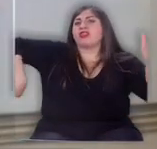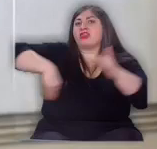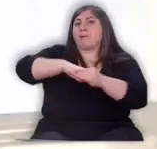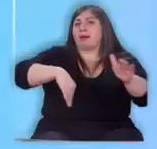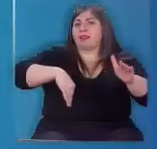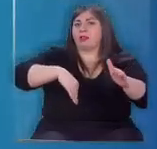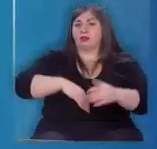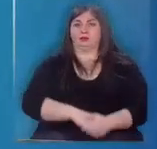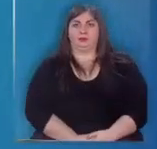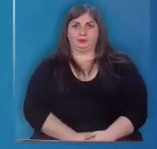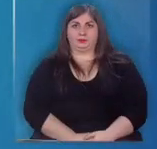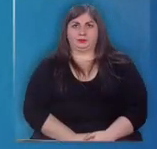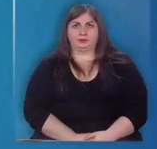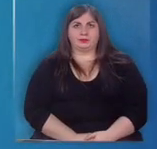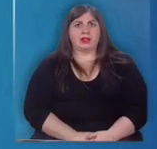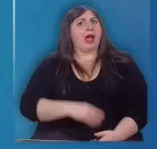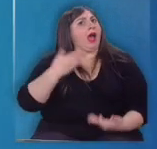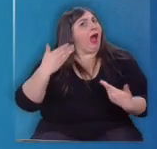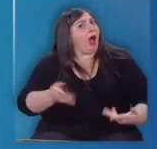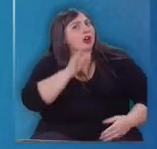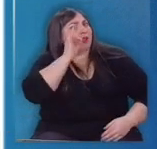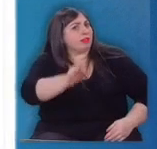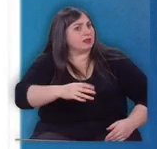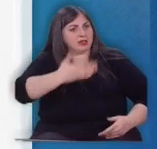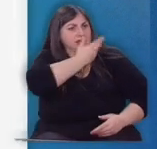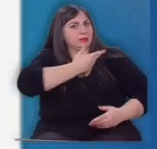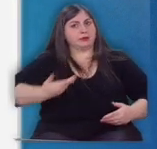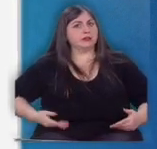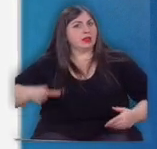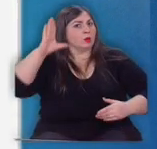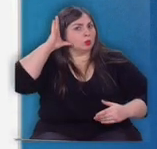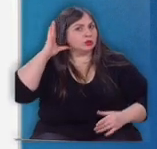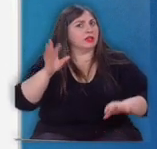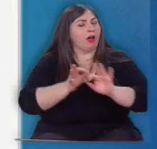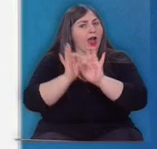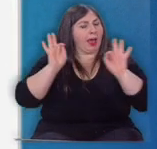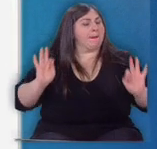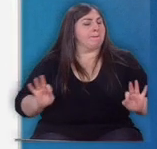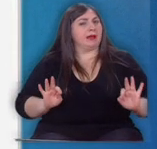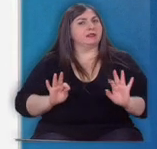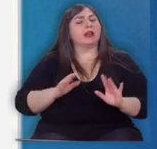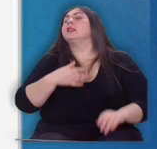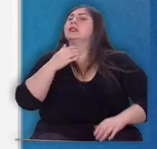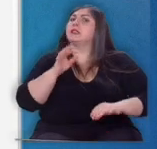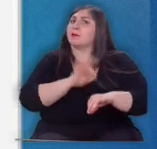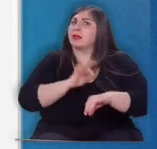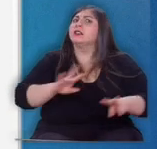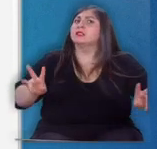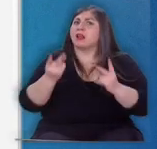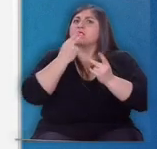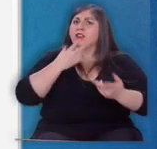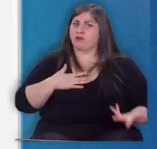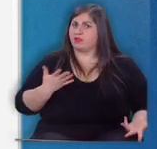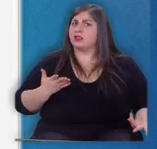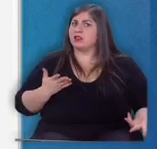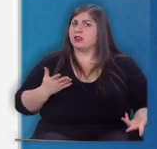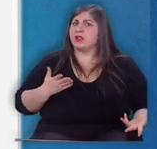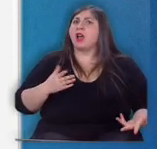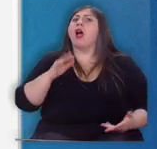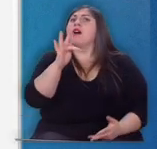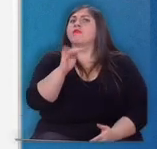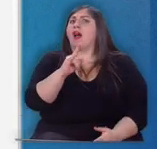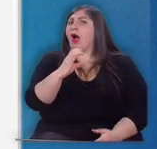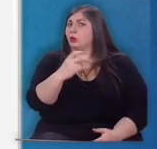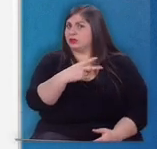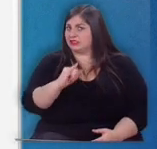despedido. Fauci ahora dice que si Trump hubiera escuchado a los expertos médicos antes, podría haber salvado más vidas. Fauci le decía a